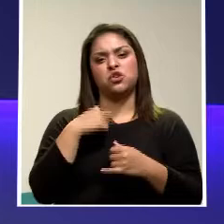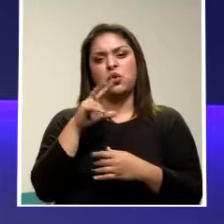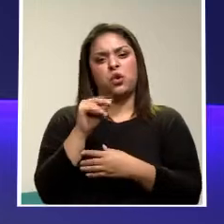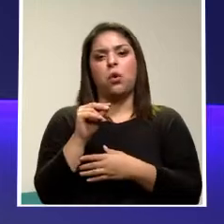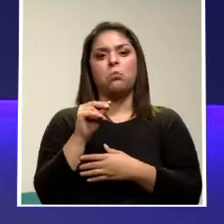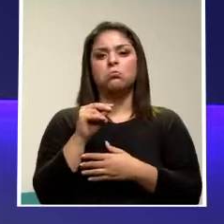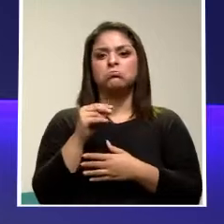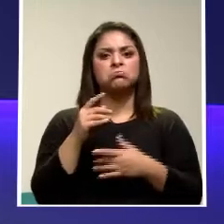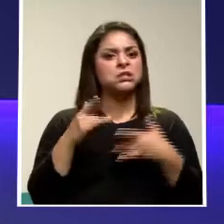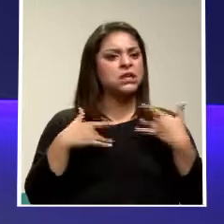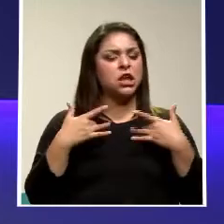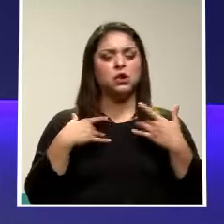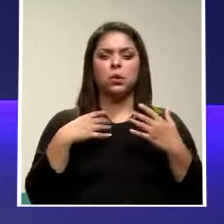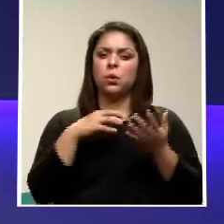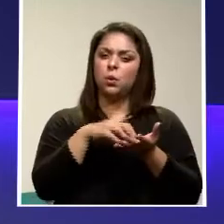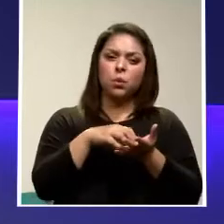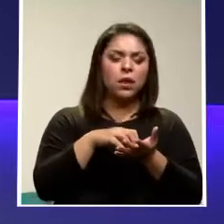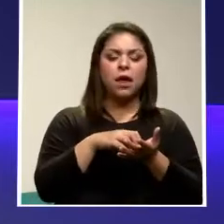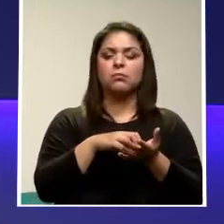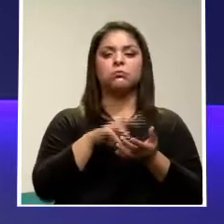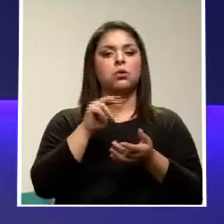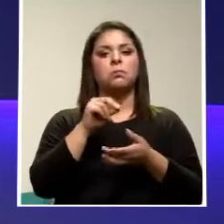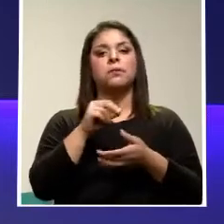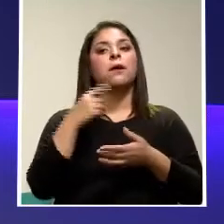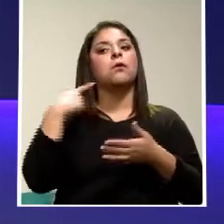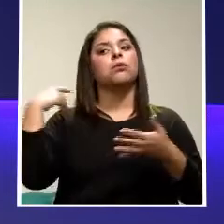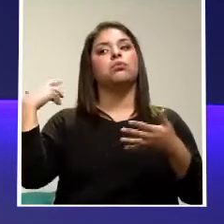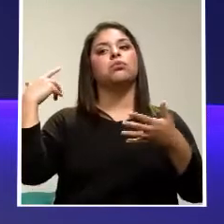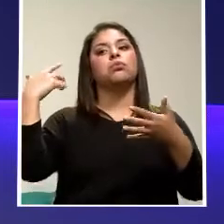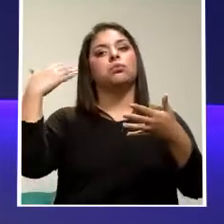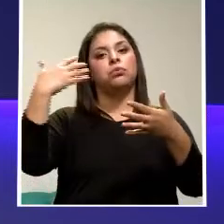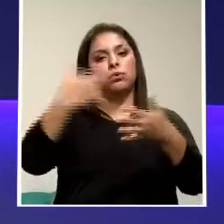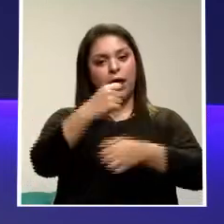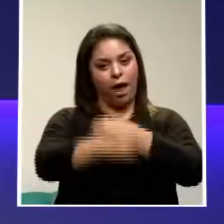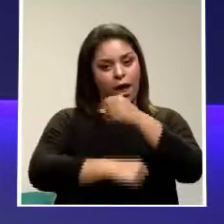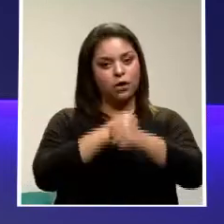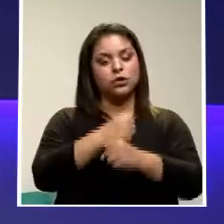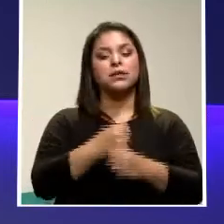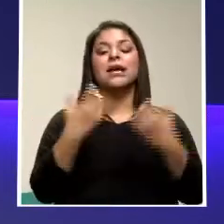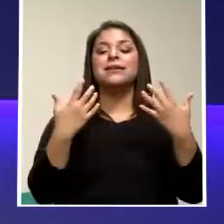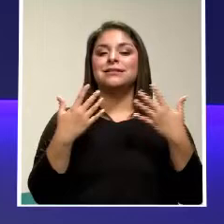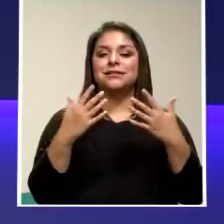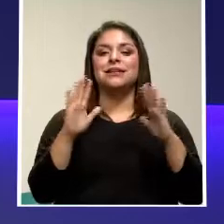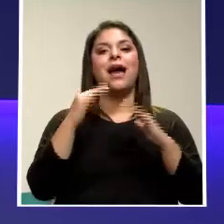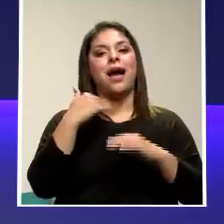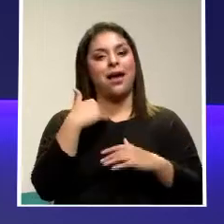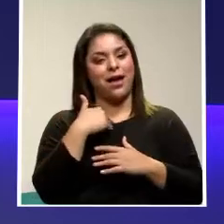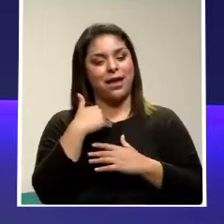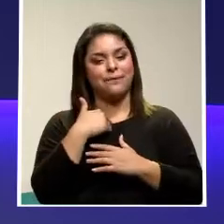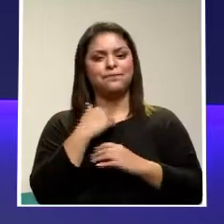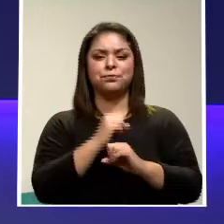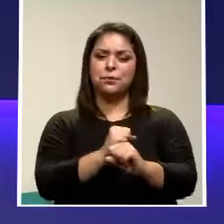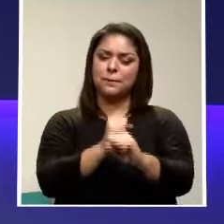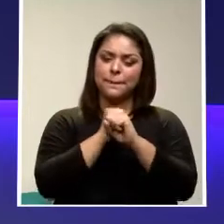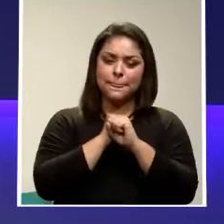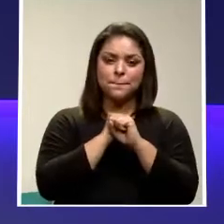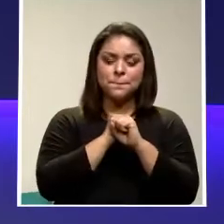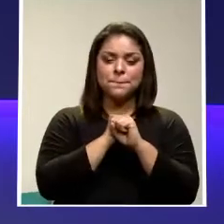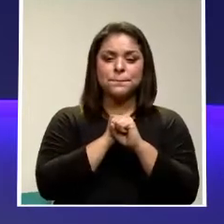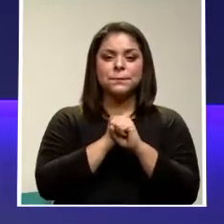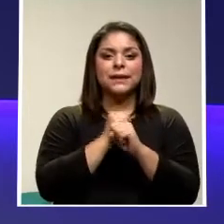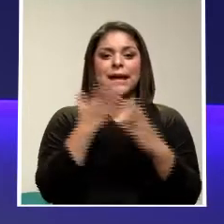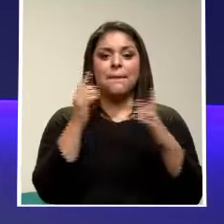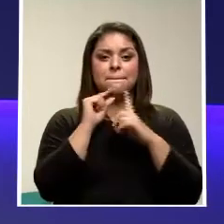esa inseguridad y esa duda, sino que después de tantas décadas hay una cierta seguridad de que